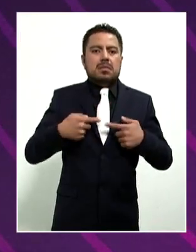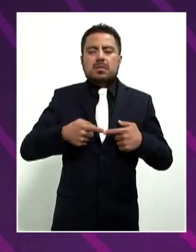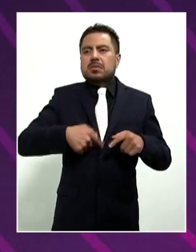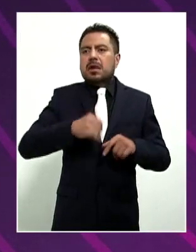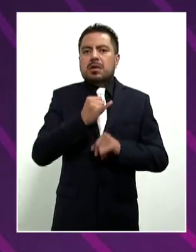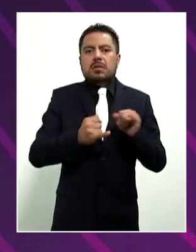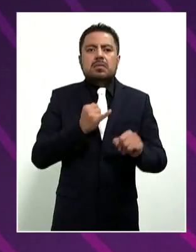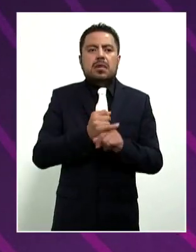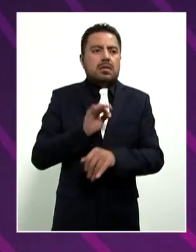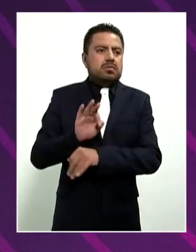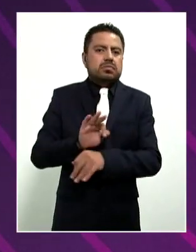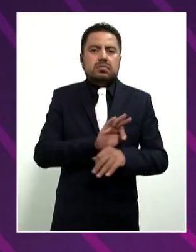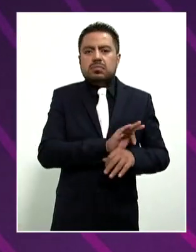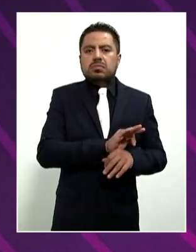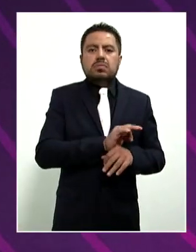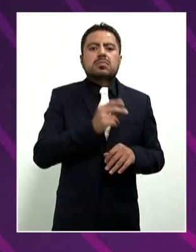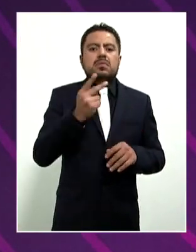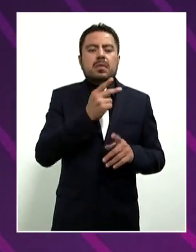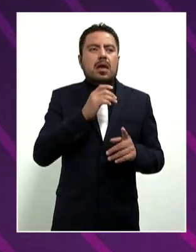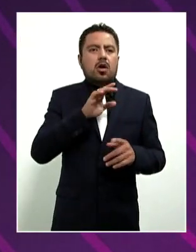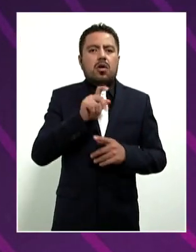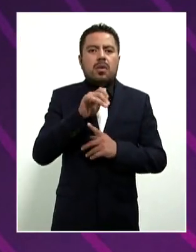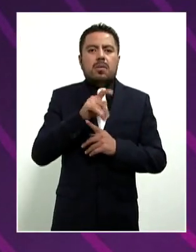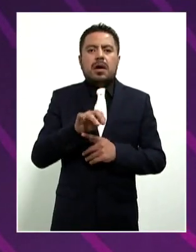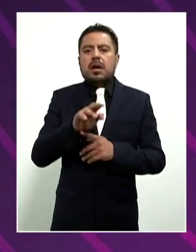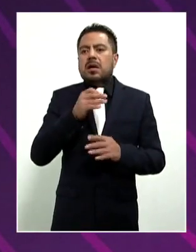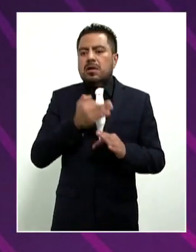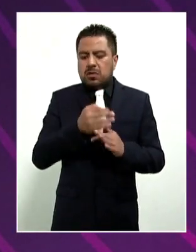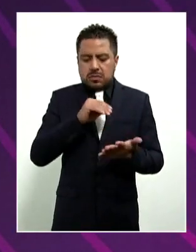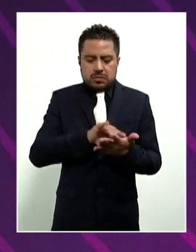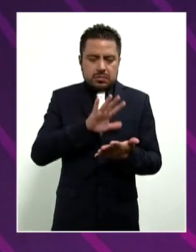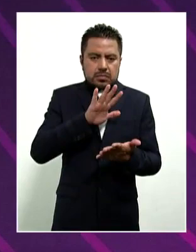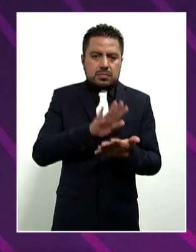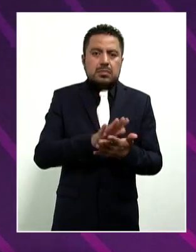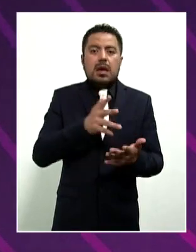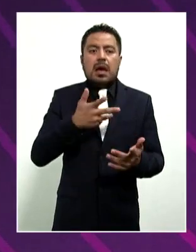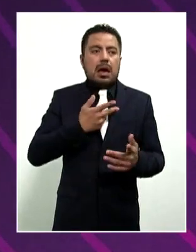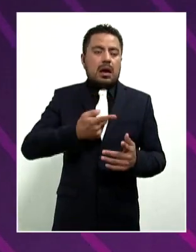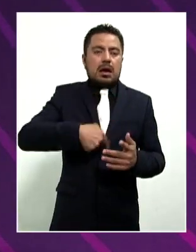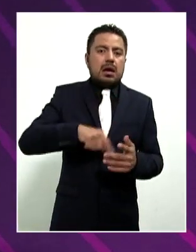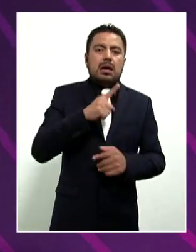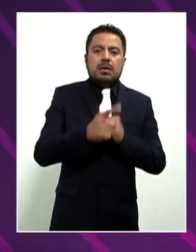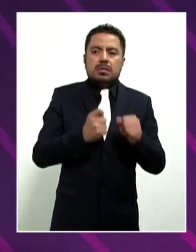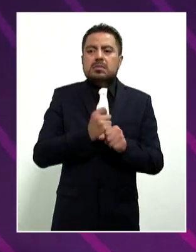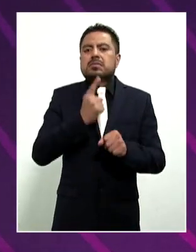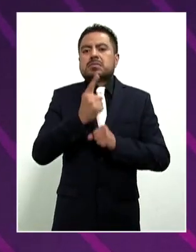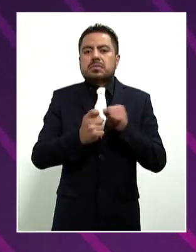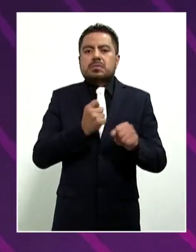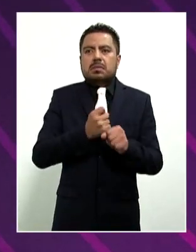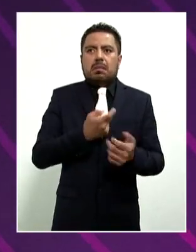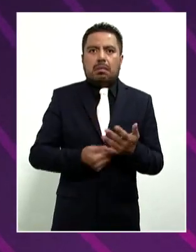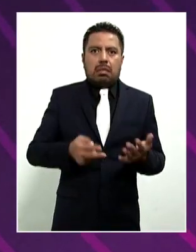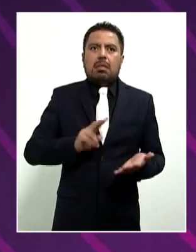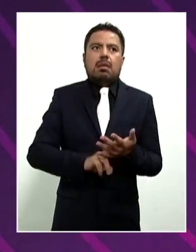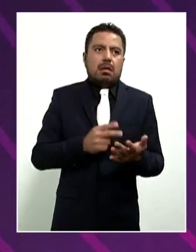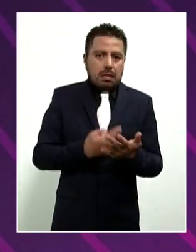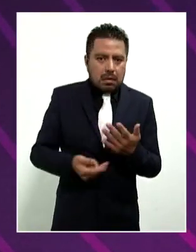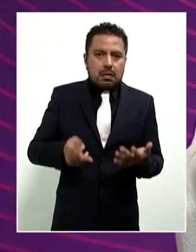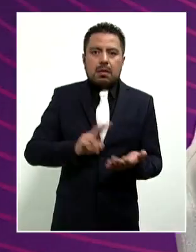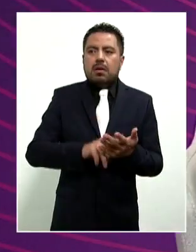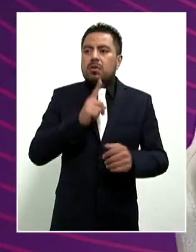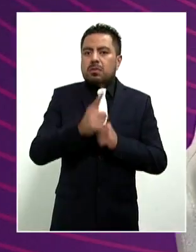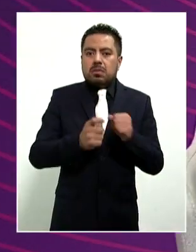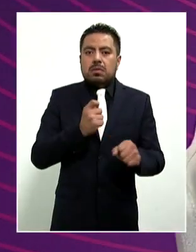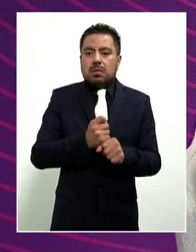internacional, y nosotros lo vemos claramente en la Comar, porque el registro que tenemos nosotros año tras año se ha duplicado, y ahora este